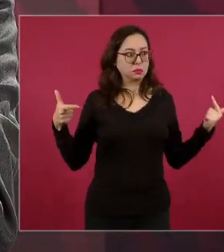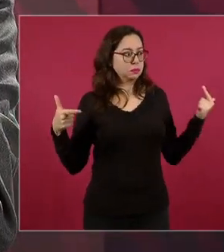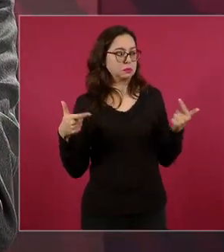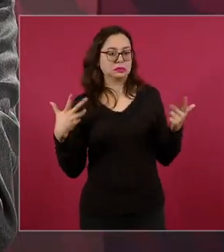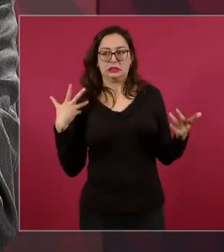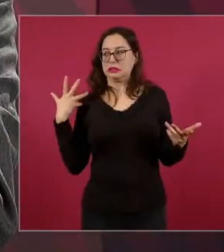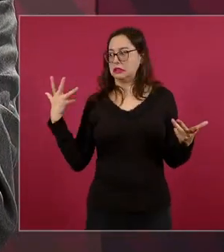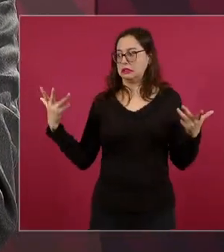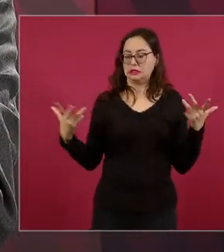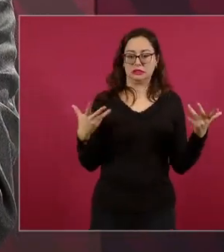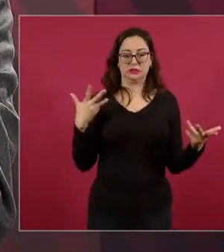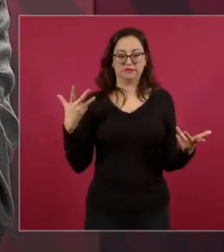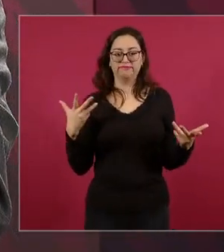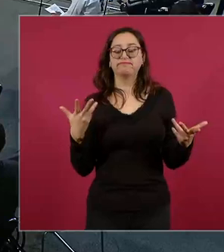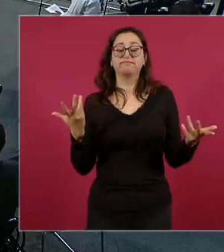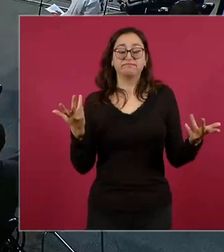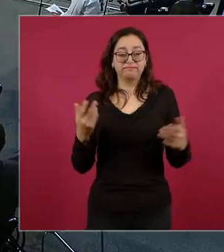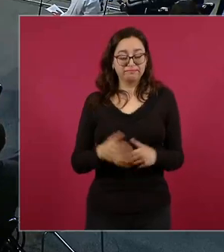y